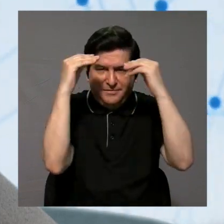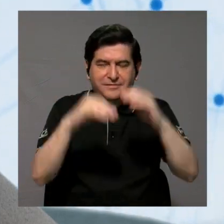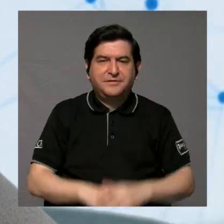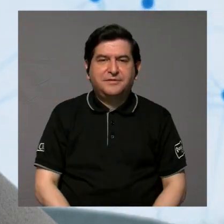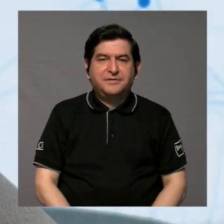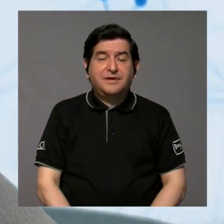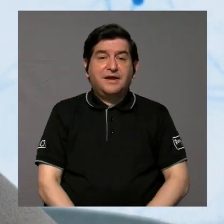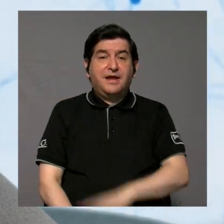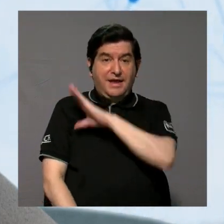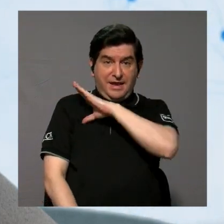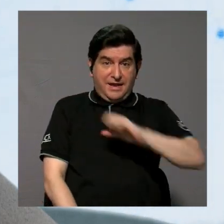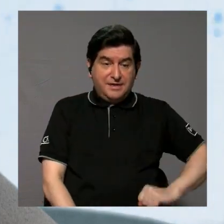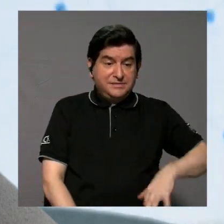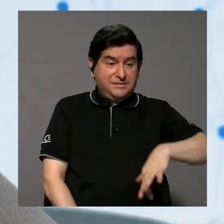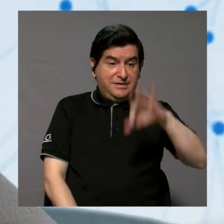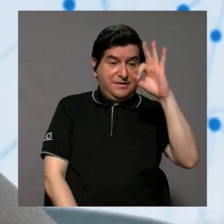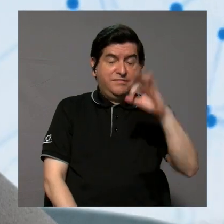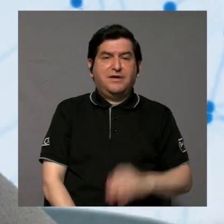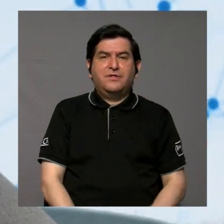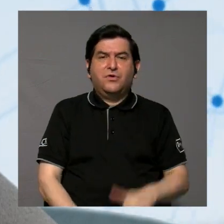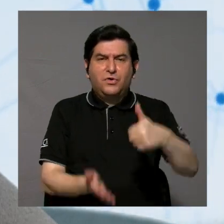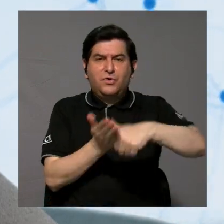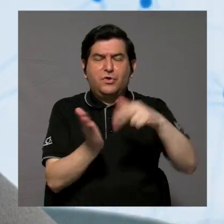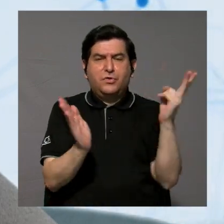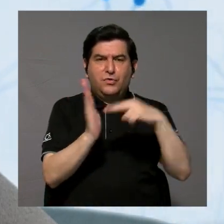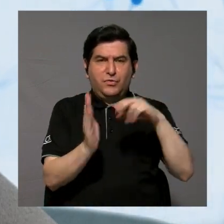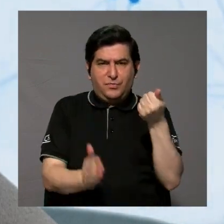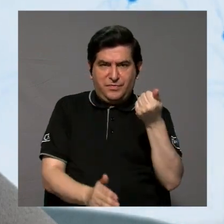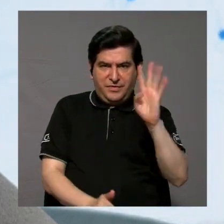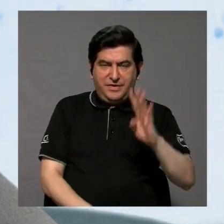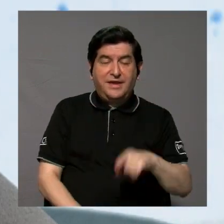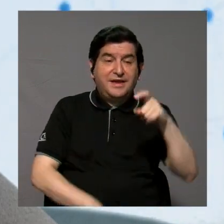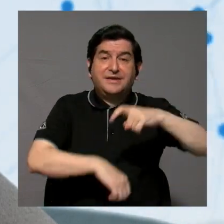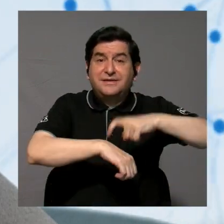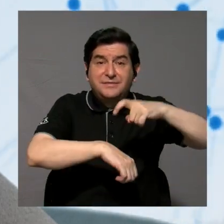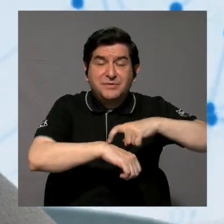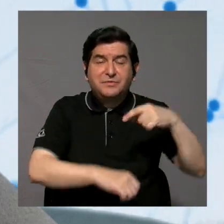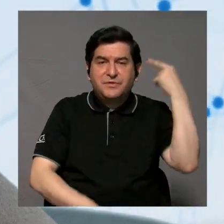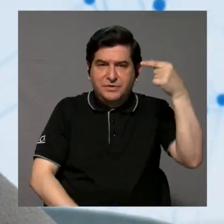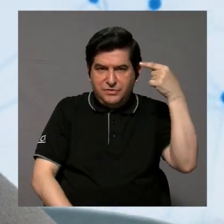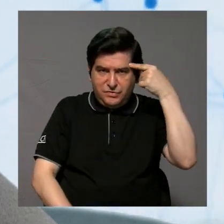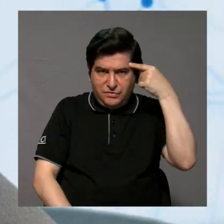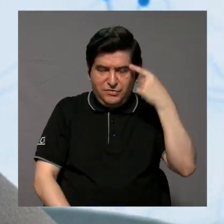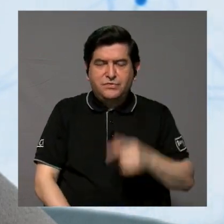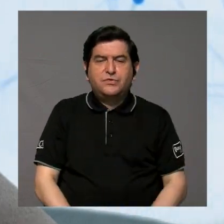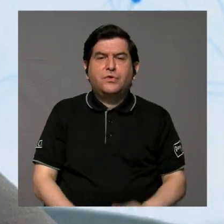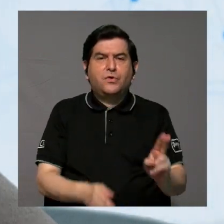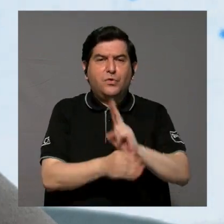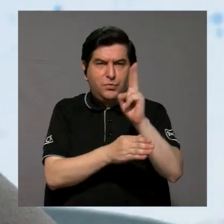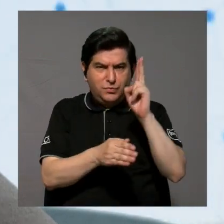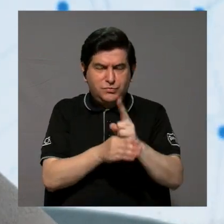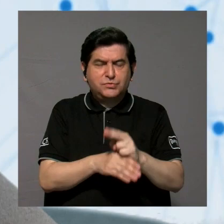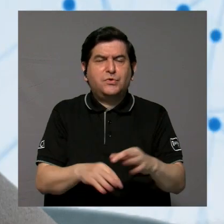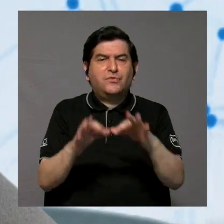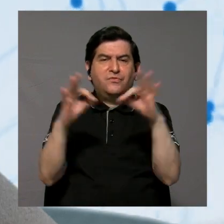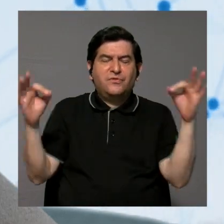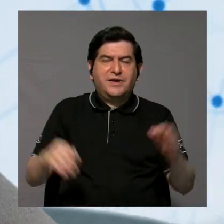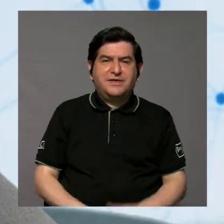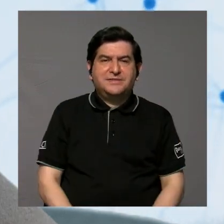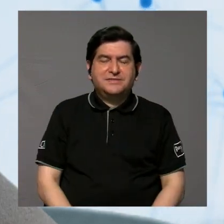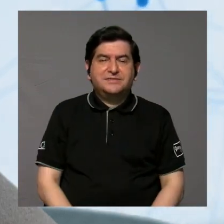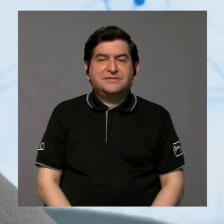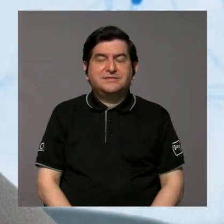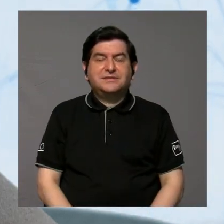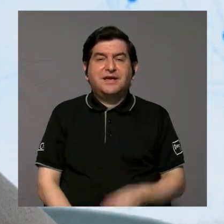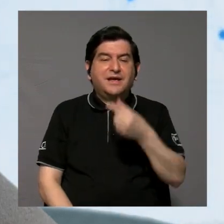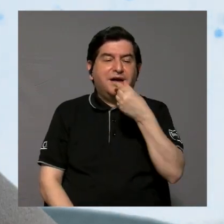Por ejemplo, en El Salvador nosotros encontramos que durante las elecciones en el 2014, en ese momento el gobierno utilizaba una frase que se llamaba las mentas,